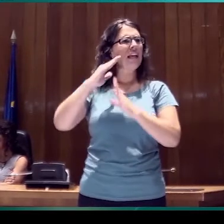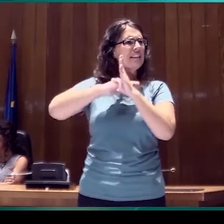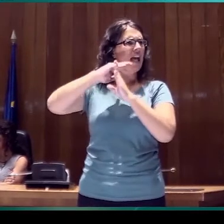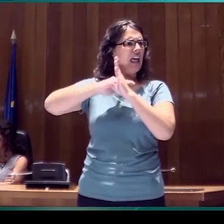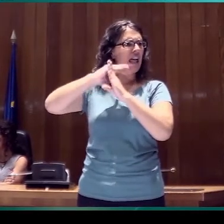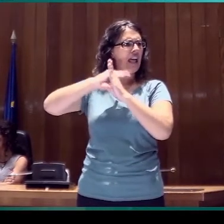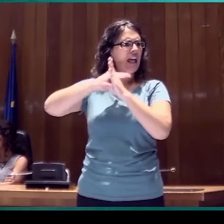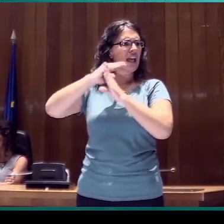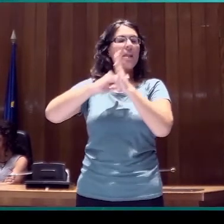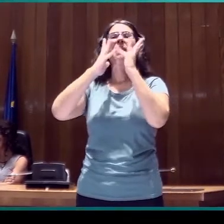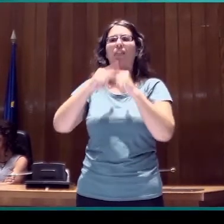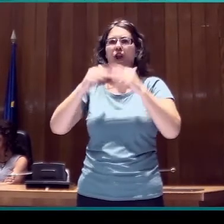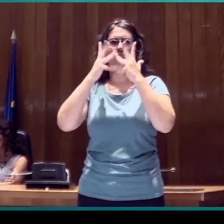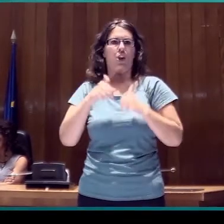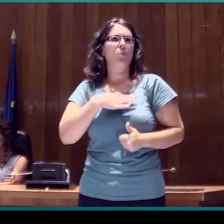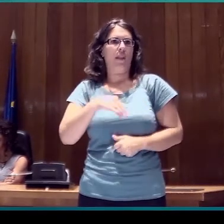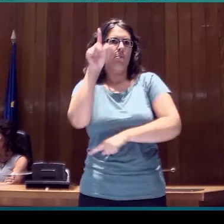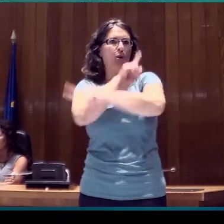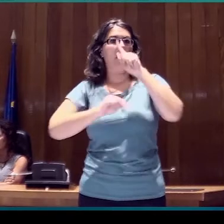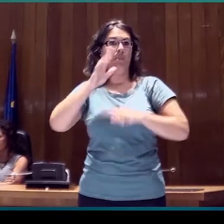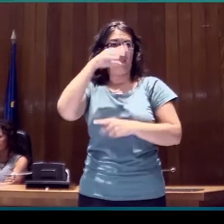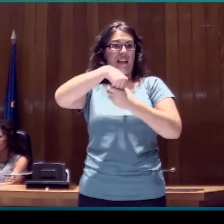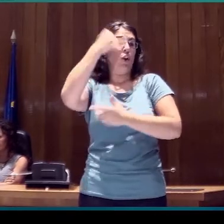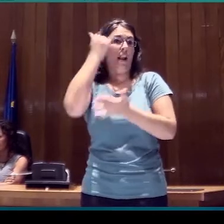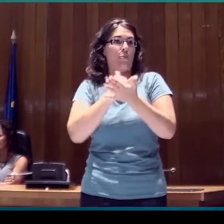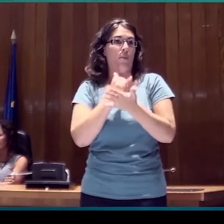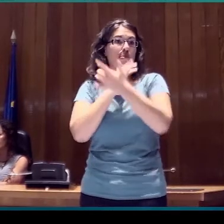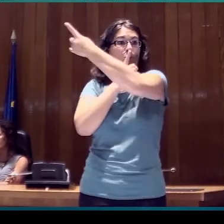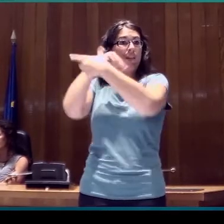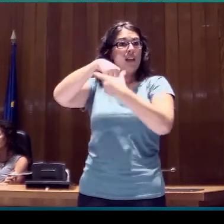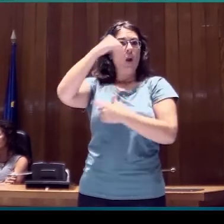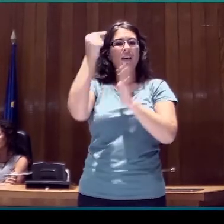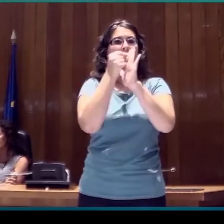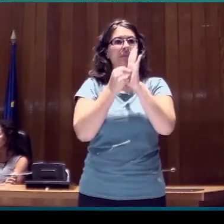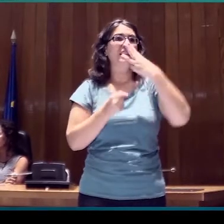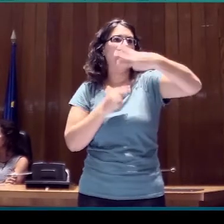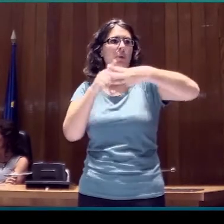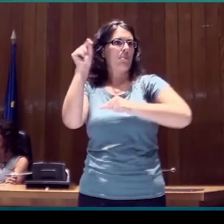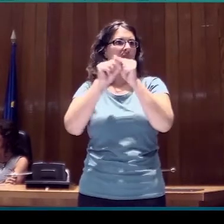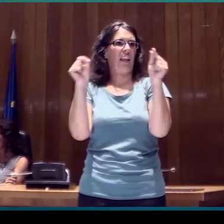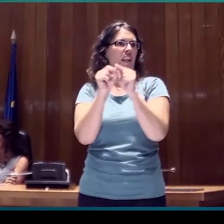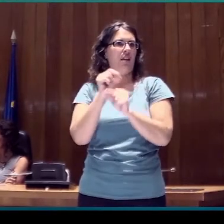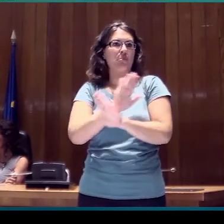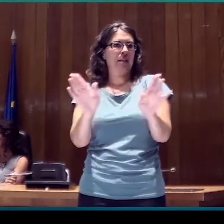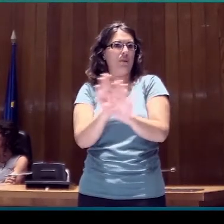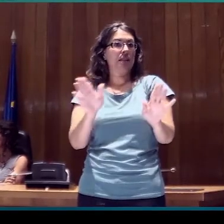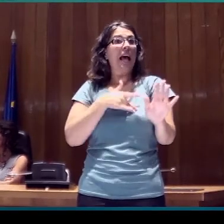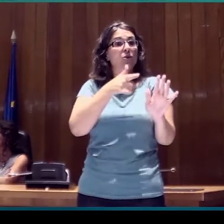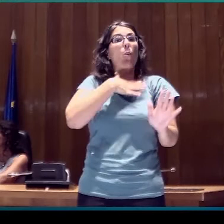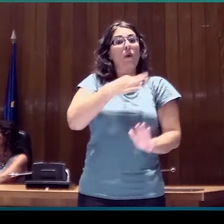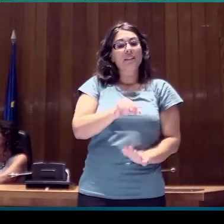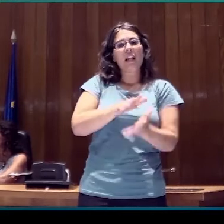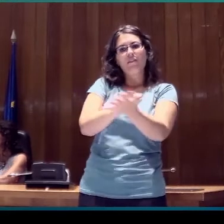Porque esta escala, de hecho, está constituida solo por tres ítems. Creemos que es un número insuficiente que puede restarle validez a la escala.